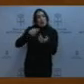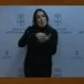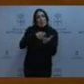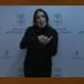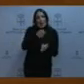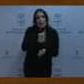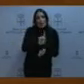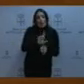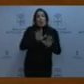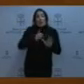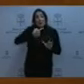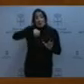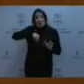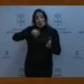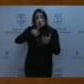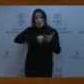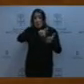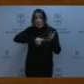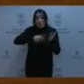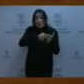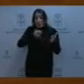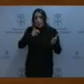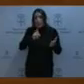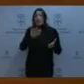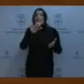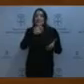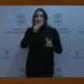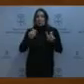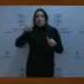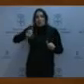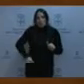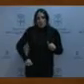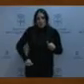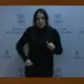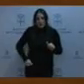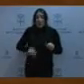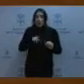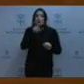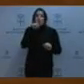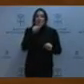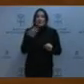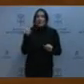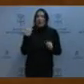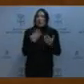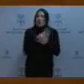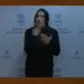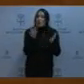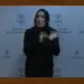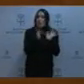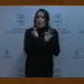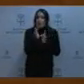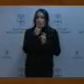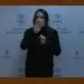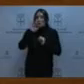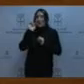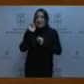lo vamos a eliminar para las grandes fortunas. Es un Twitter de 19 de abril de